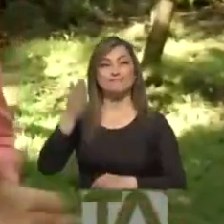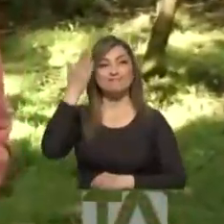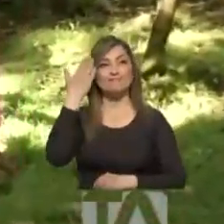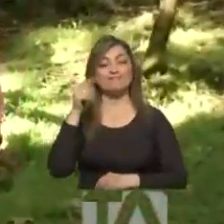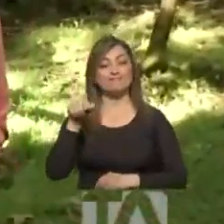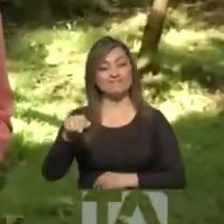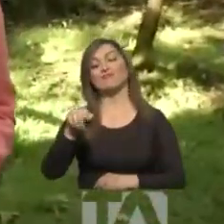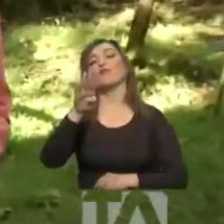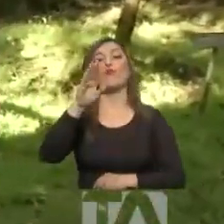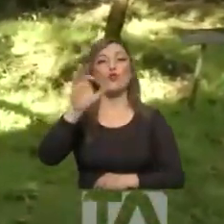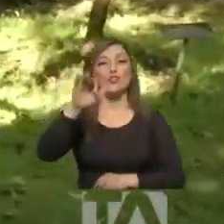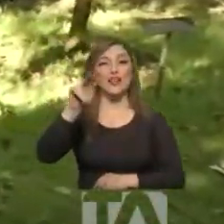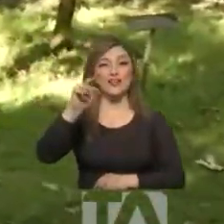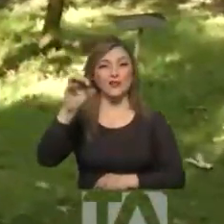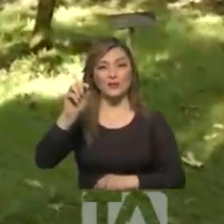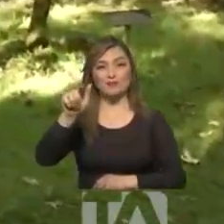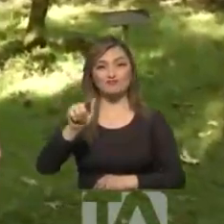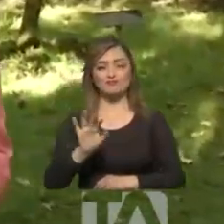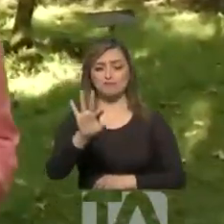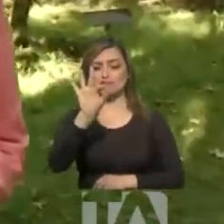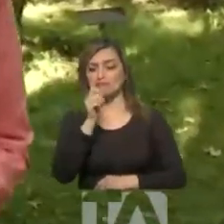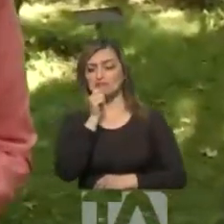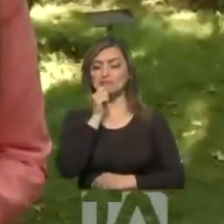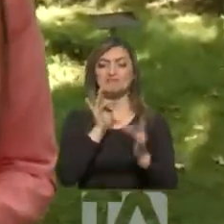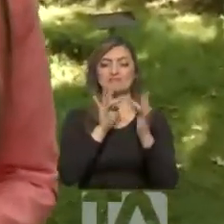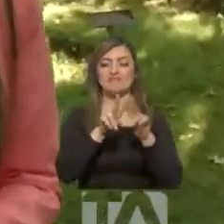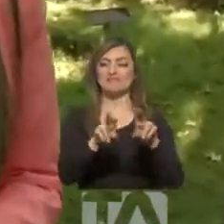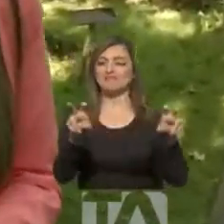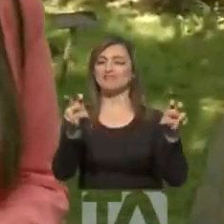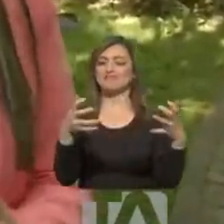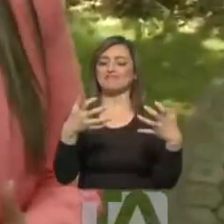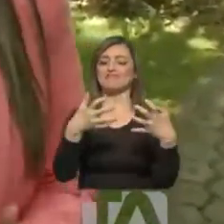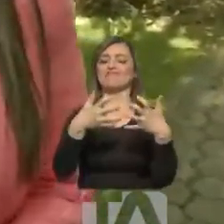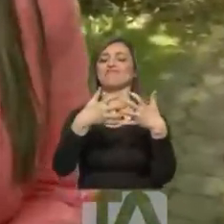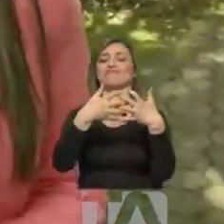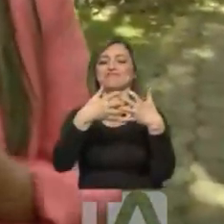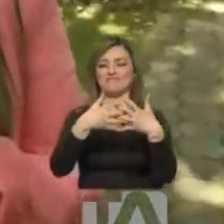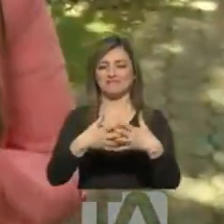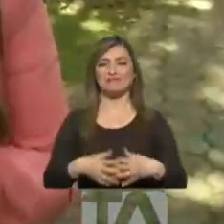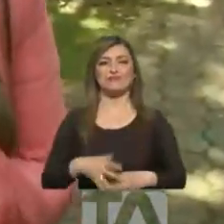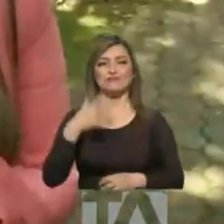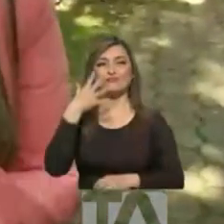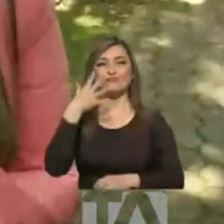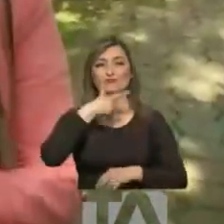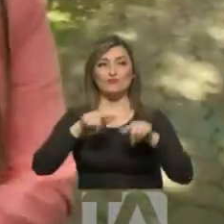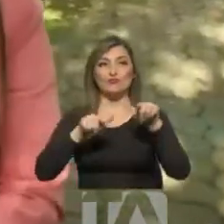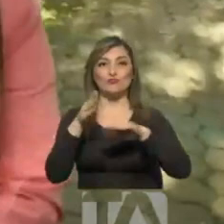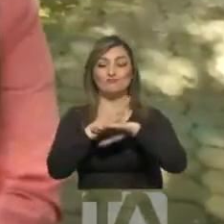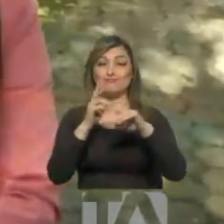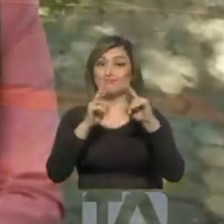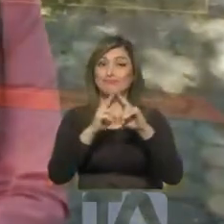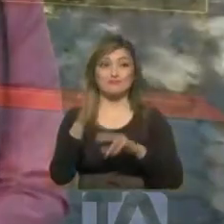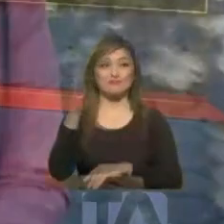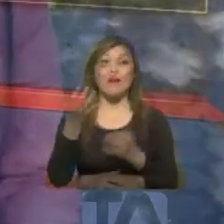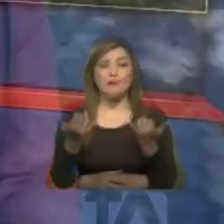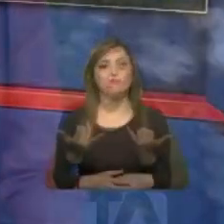Jardín Botánico de Quito es una excelente opción para reconectarnos con la naturaleza, pues es un precioso lugar. Yo la verdad no lo conozco. Y ahora que